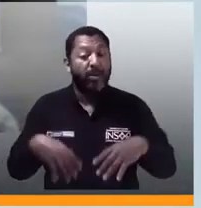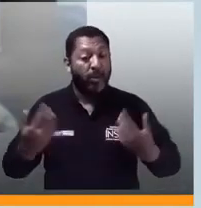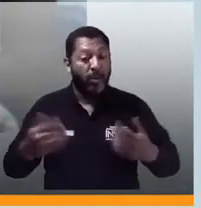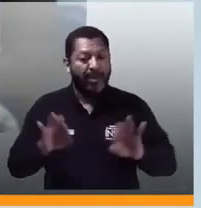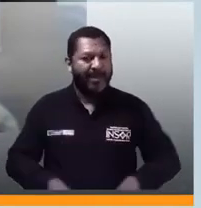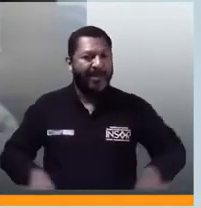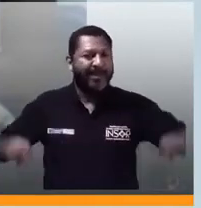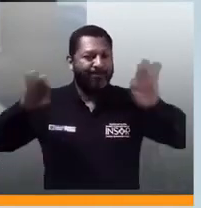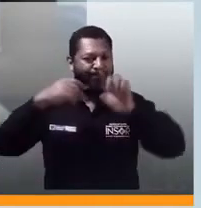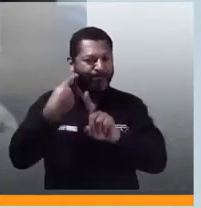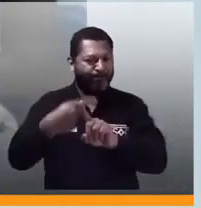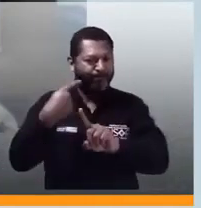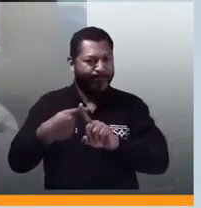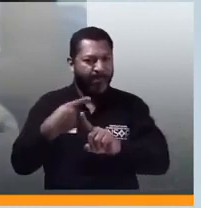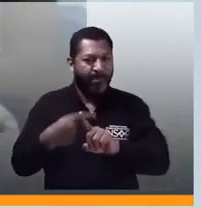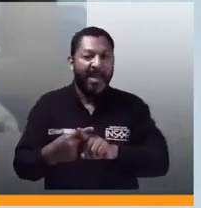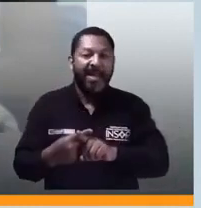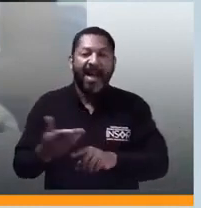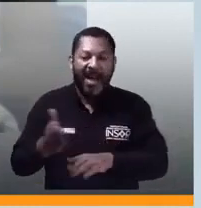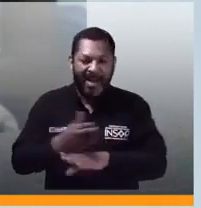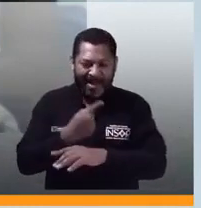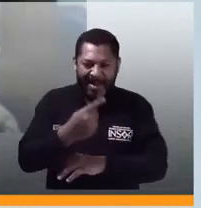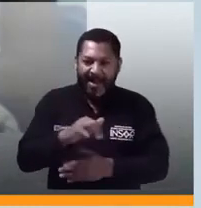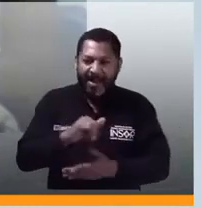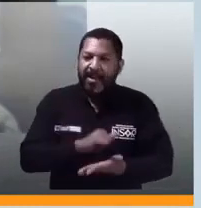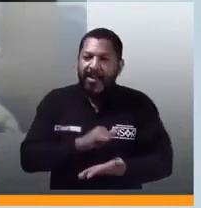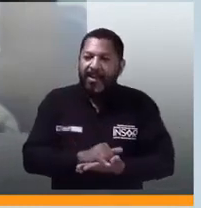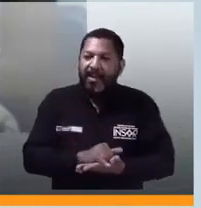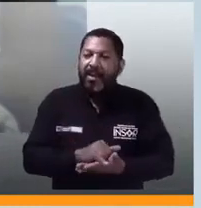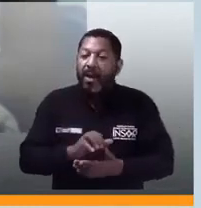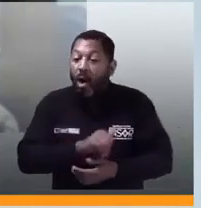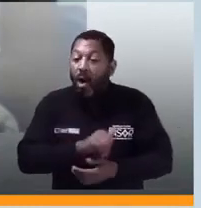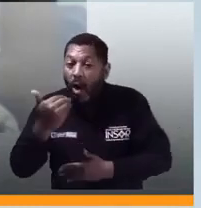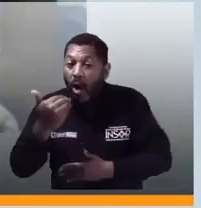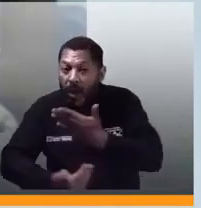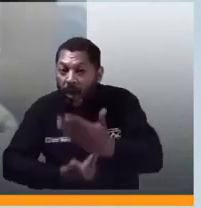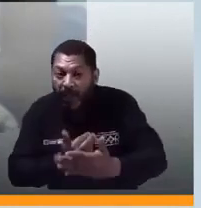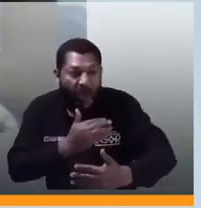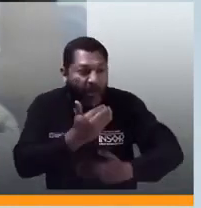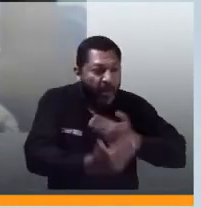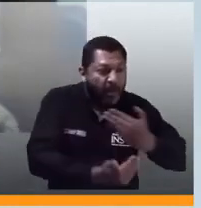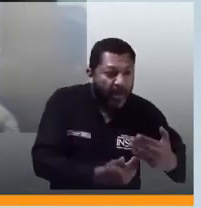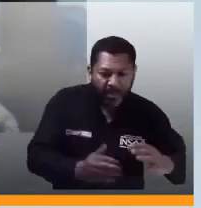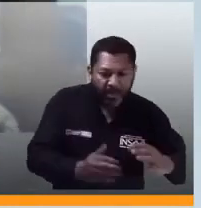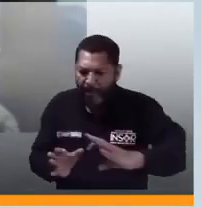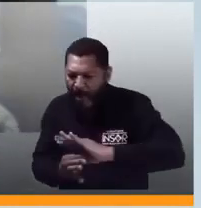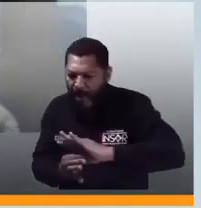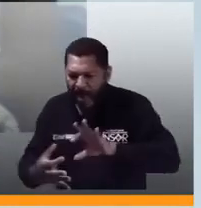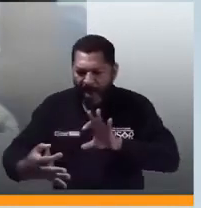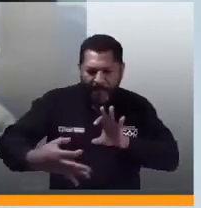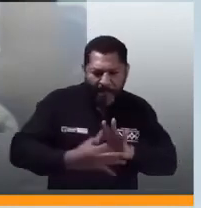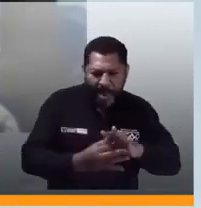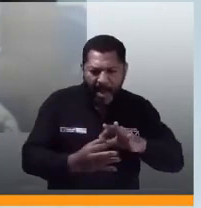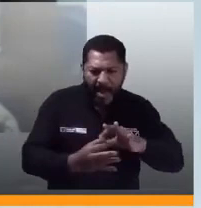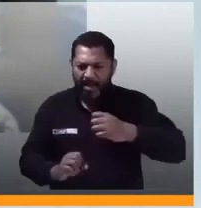positiva porque de allí, como ya lo mencionaron, se generan otros procesos de vínculo, de fortalezas